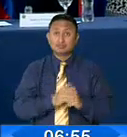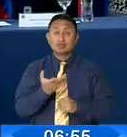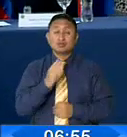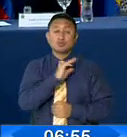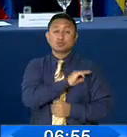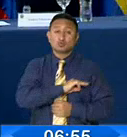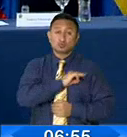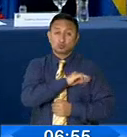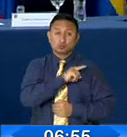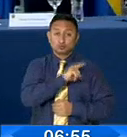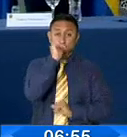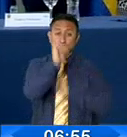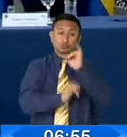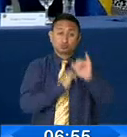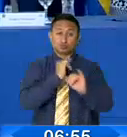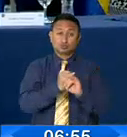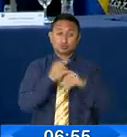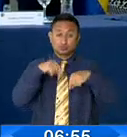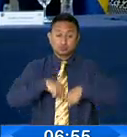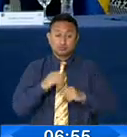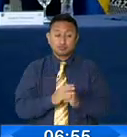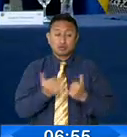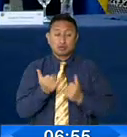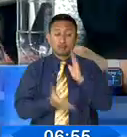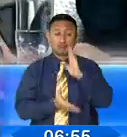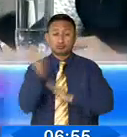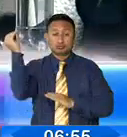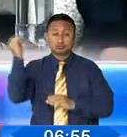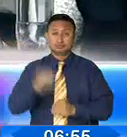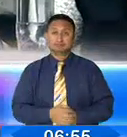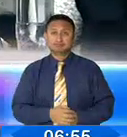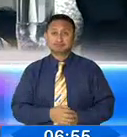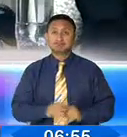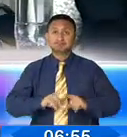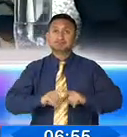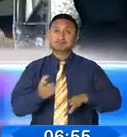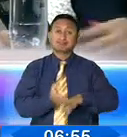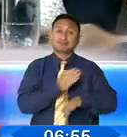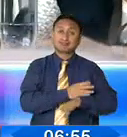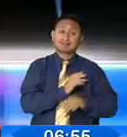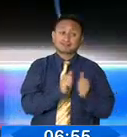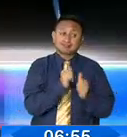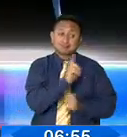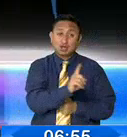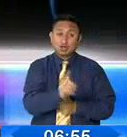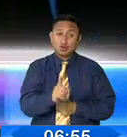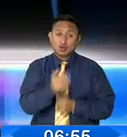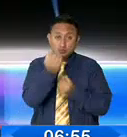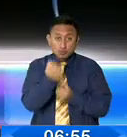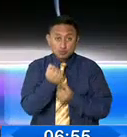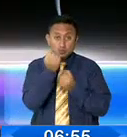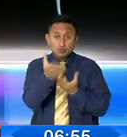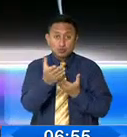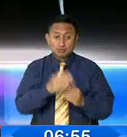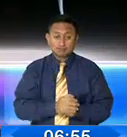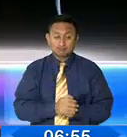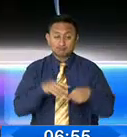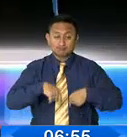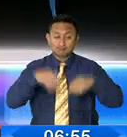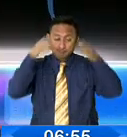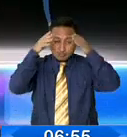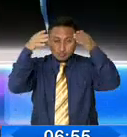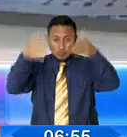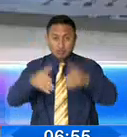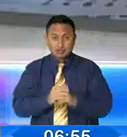de observación alistan maletas para dejar el país. Pero antes cada una entrega un informe preliminar. Centran su atención en el